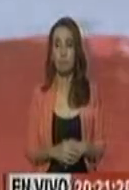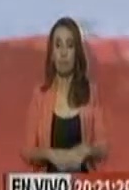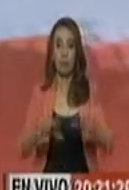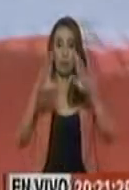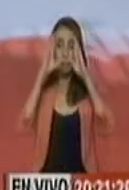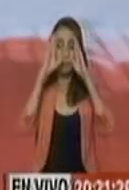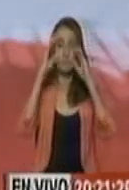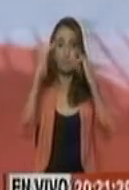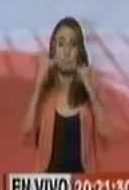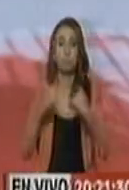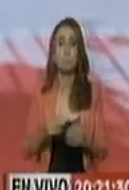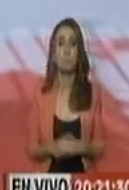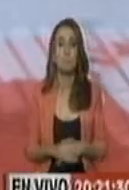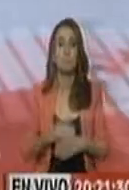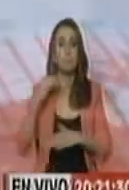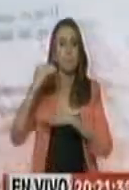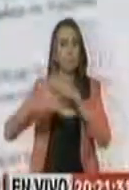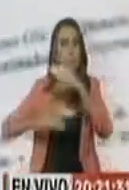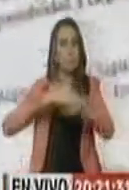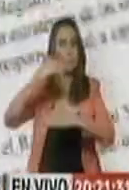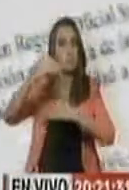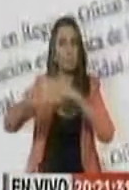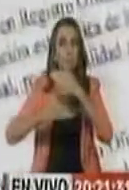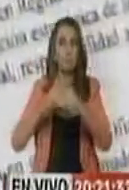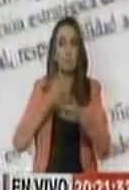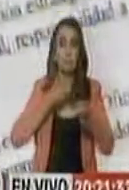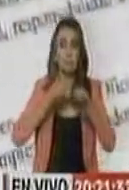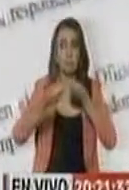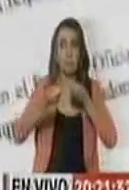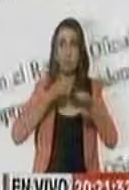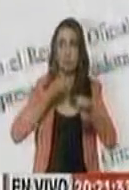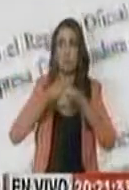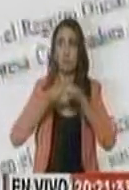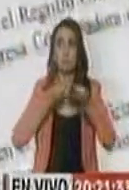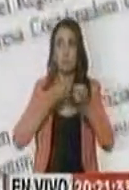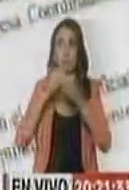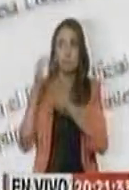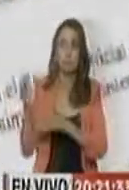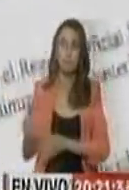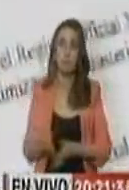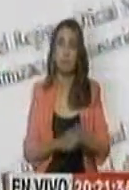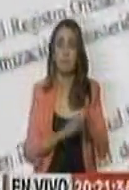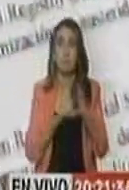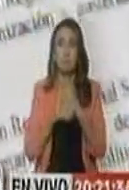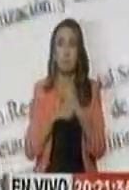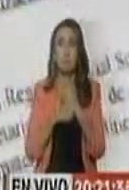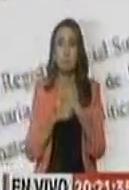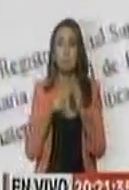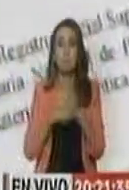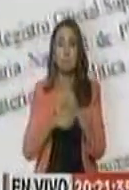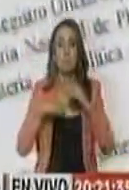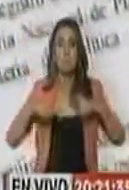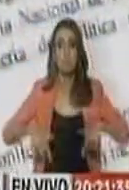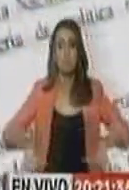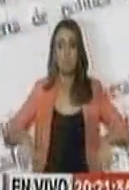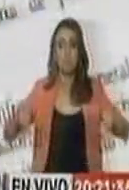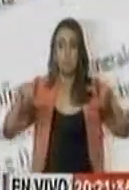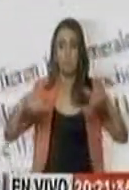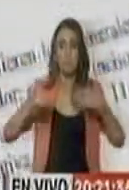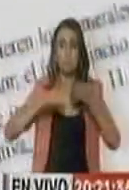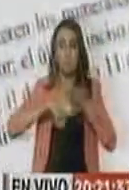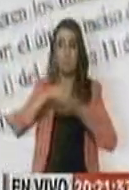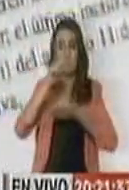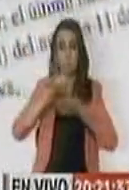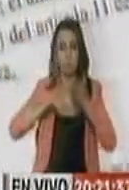Preste mucha atención, como parte del proceso del Plan de Optimización Institucional del Gobierno Nacional, el jefe de Estado, Lenín Moreno, firmó